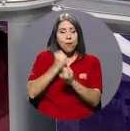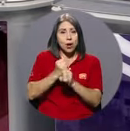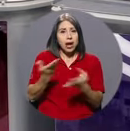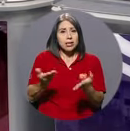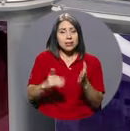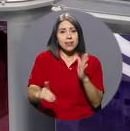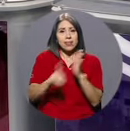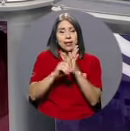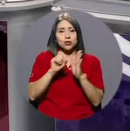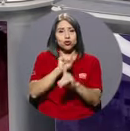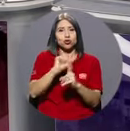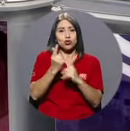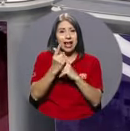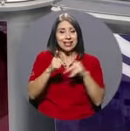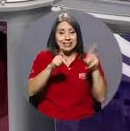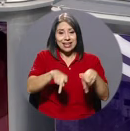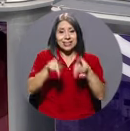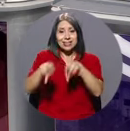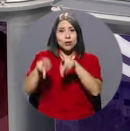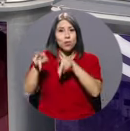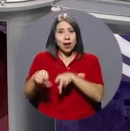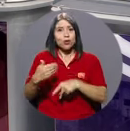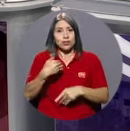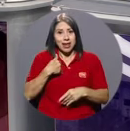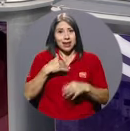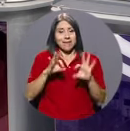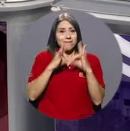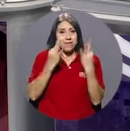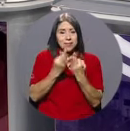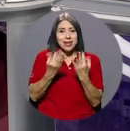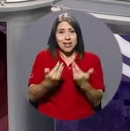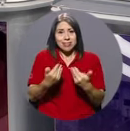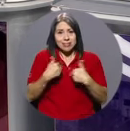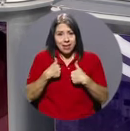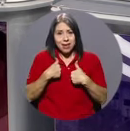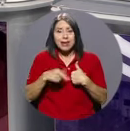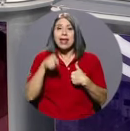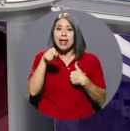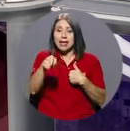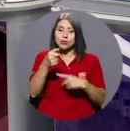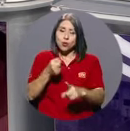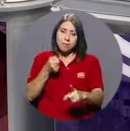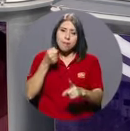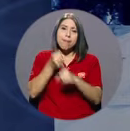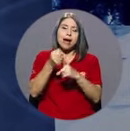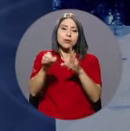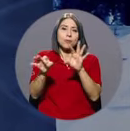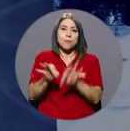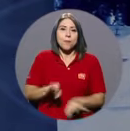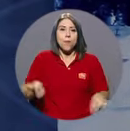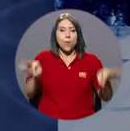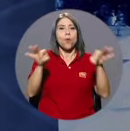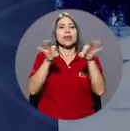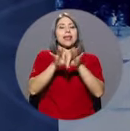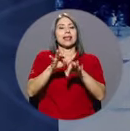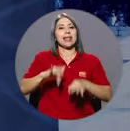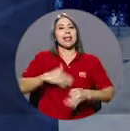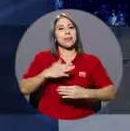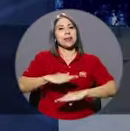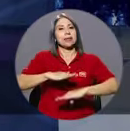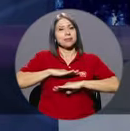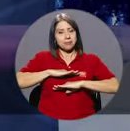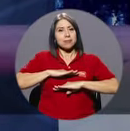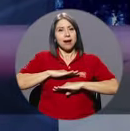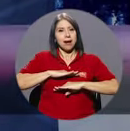sociales que claro. El ser humano y las familias tienen. Uh-huh. Y al fin y al cabo eso pues tiene un impacto importantísimo en el